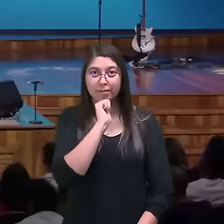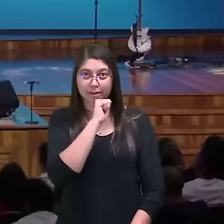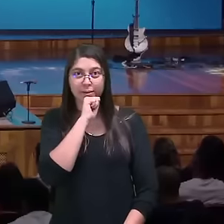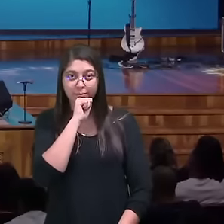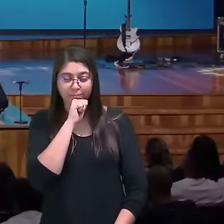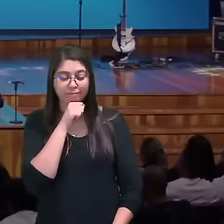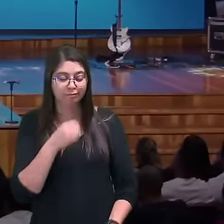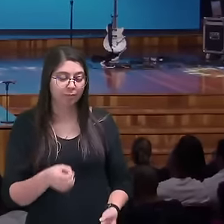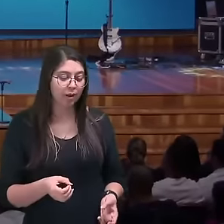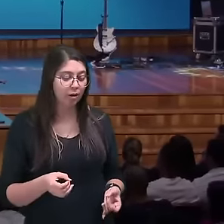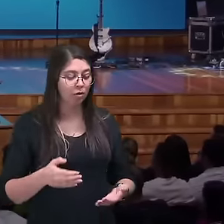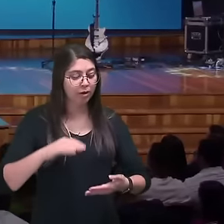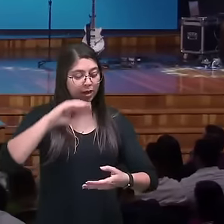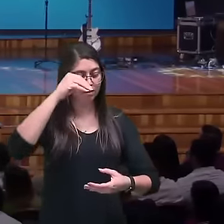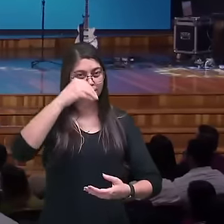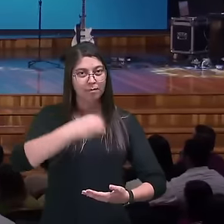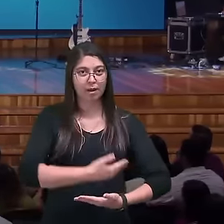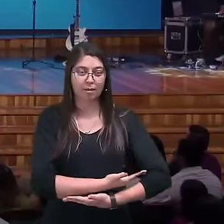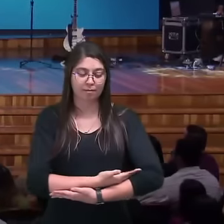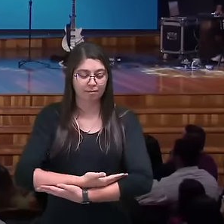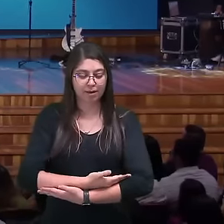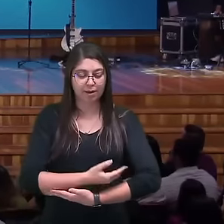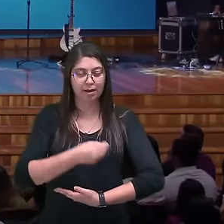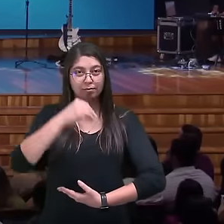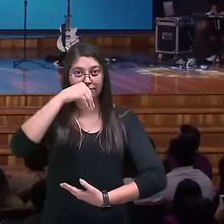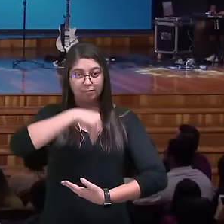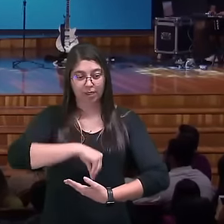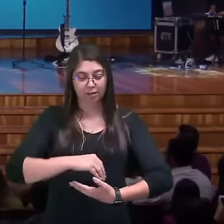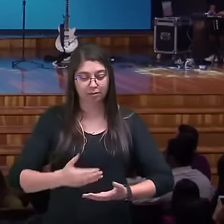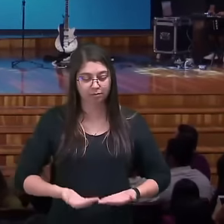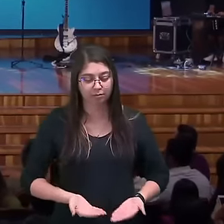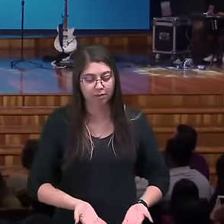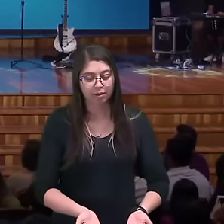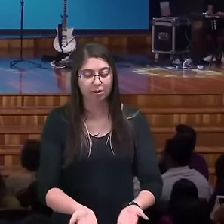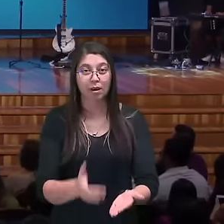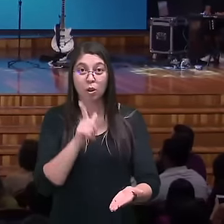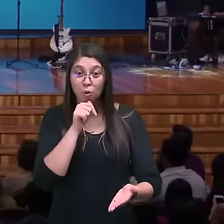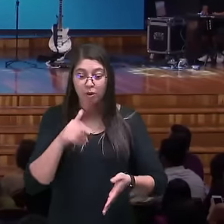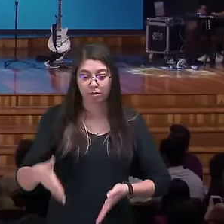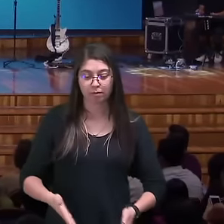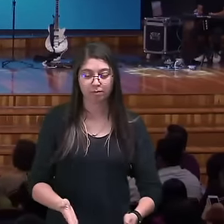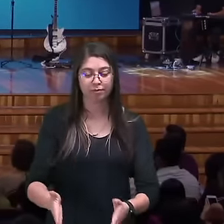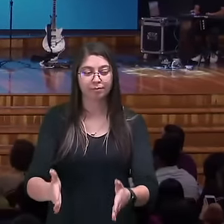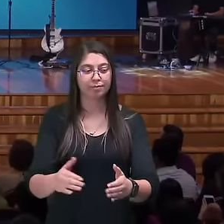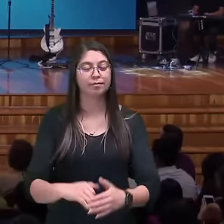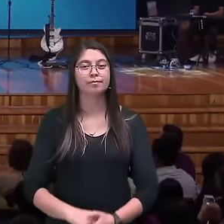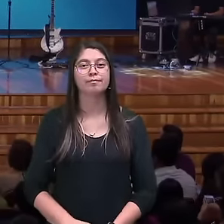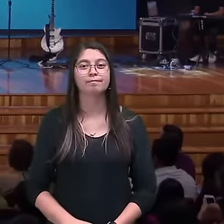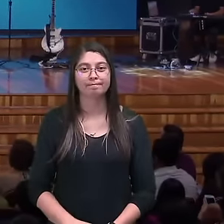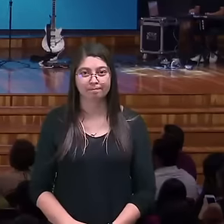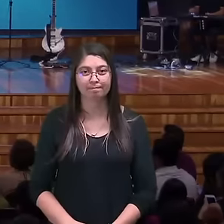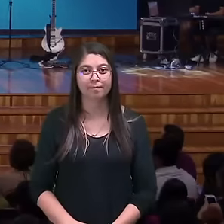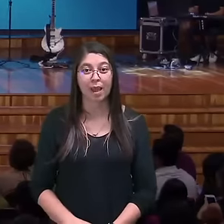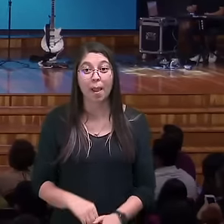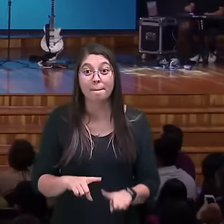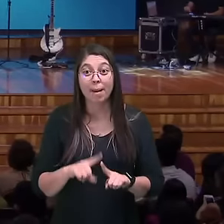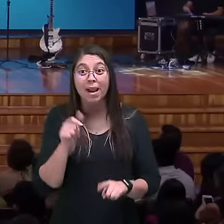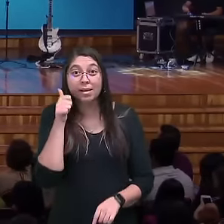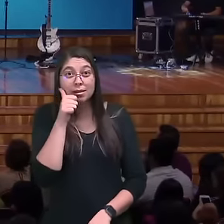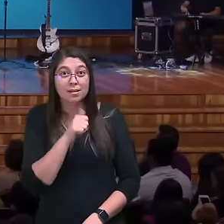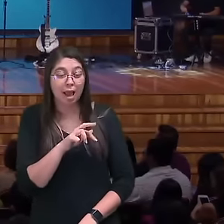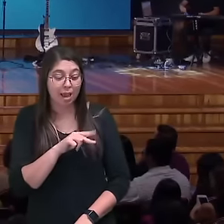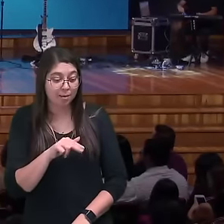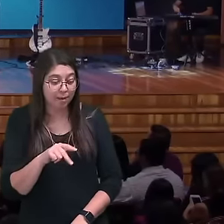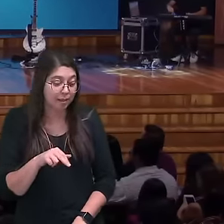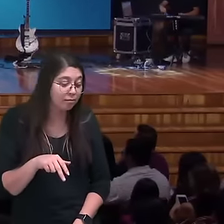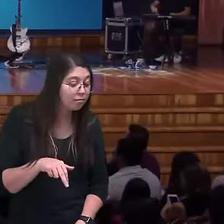A profeta, a profecía, estaba corriendo perto del proyecto